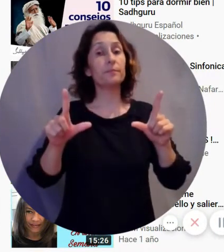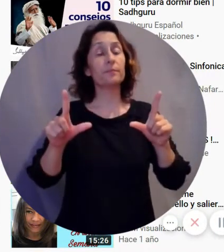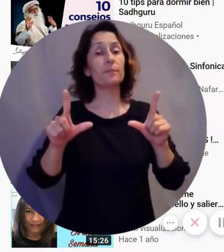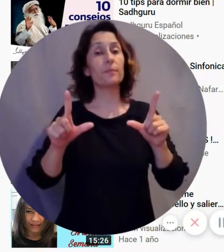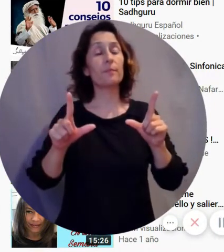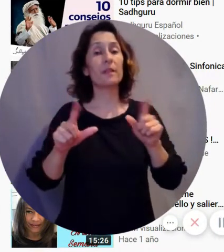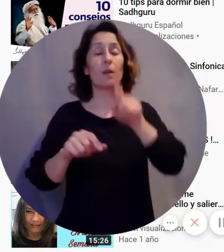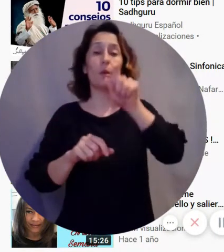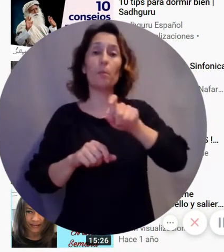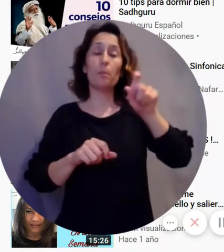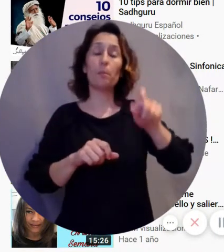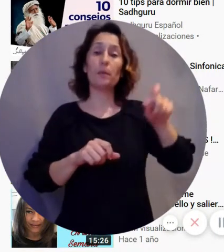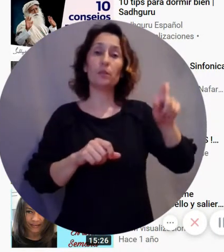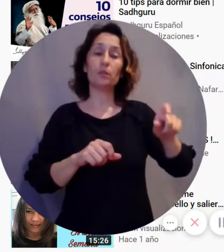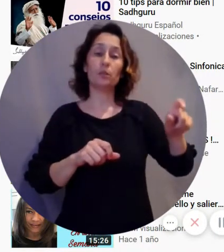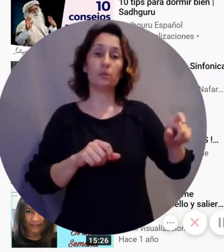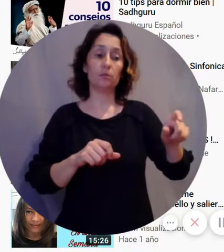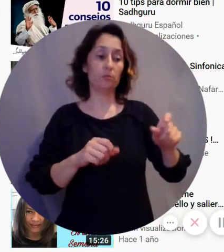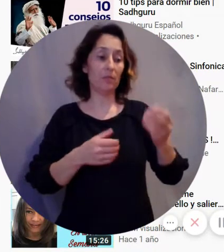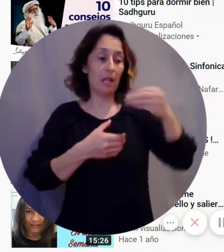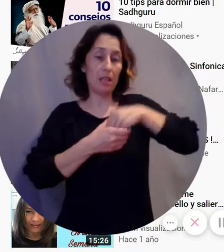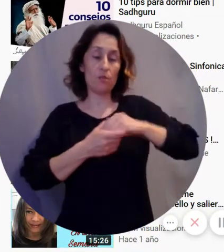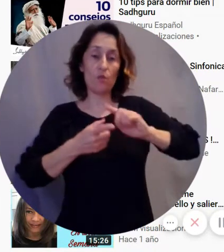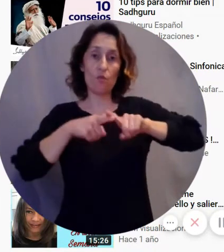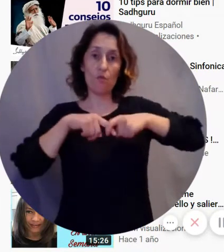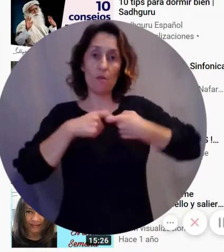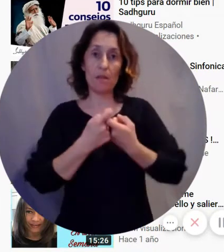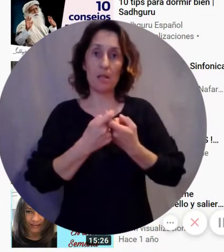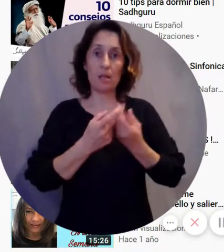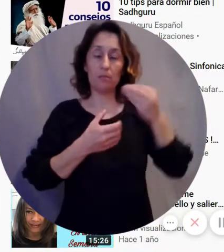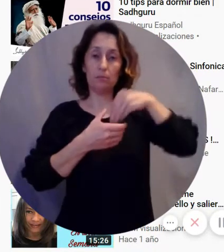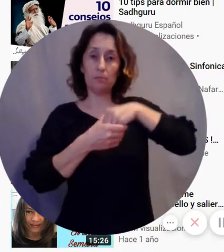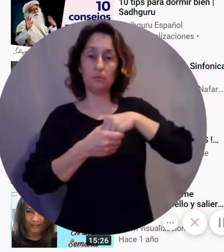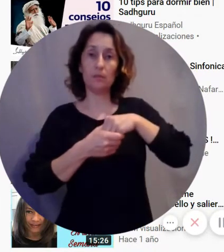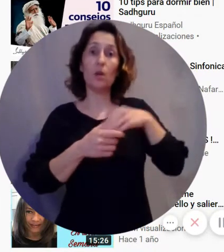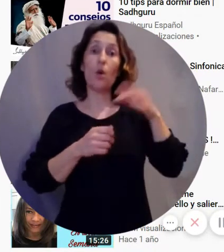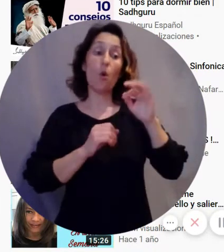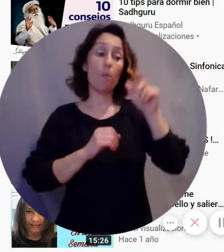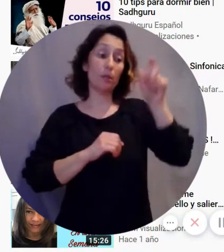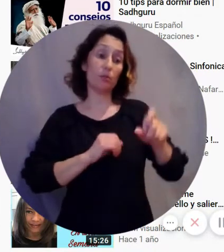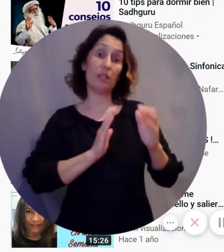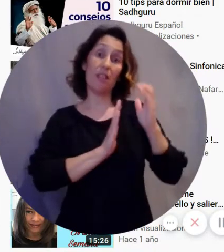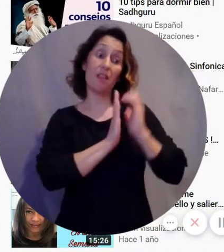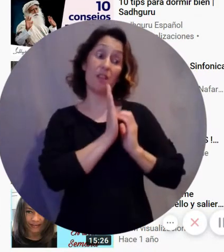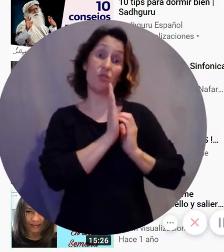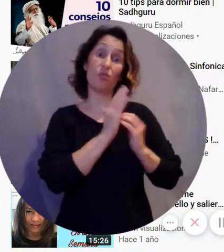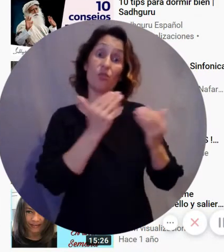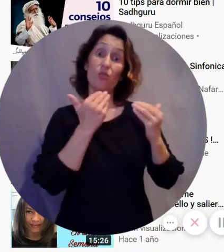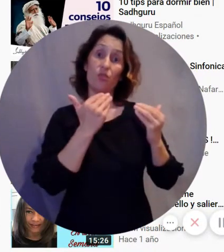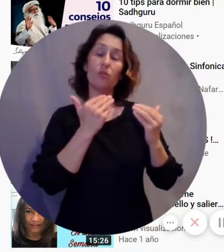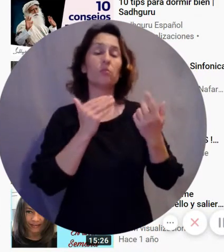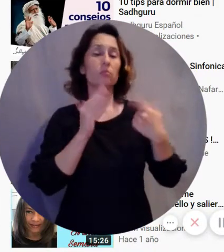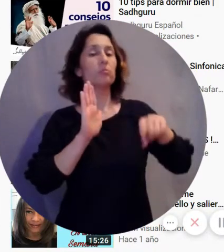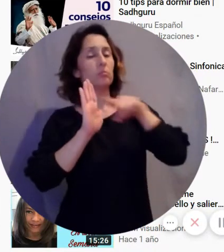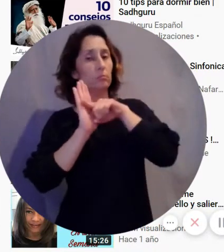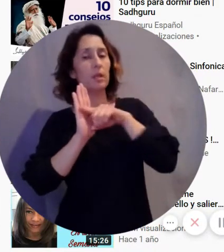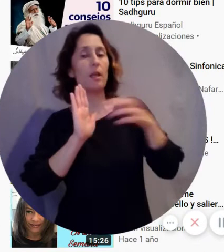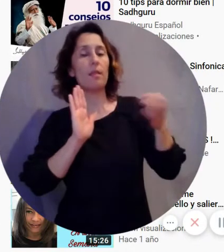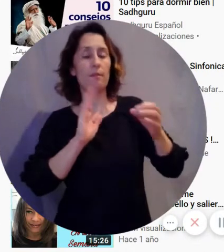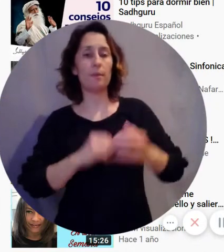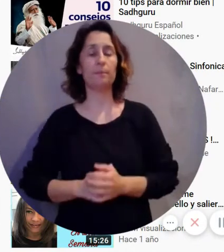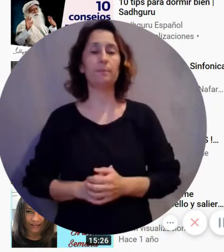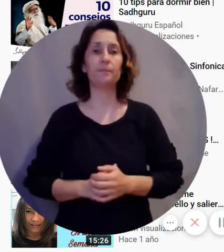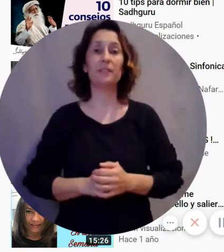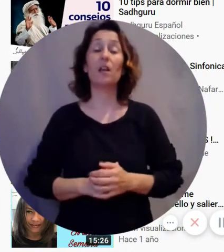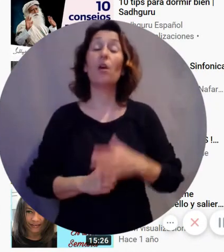personas que forman parte de la unidad familiar y también de aquellas que dan derecho a deducción en la declaración. Es posible que Hacienda Foral de Navarra